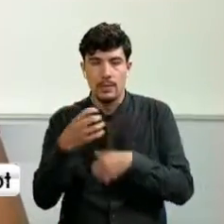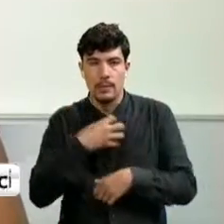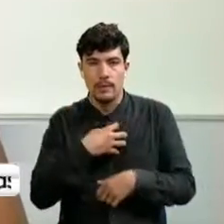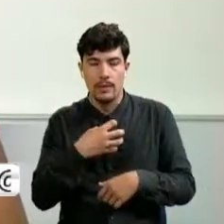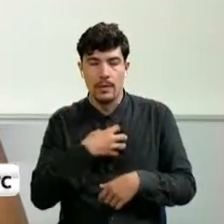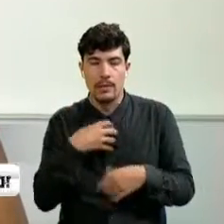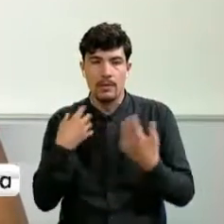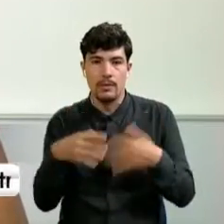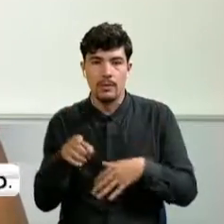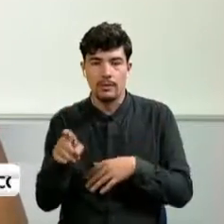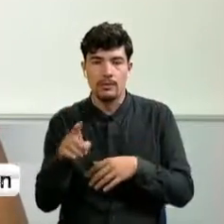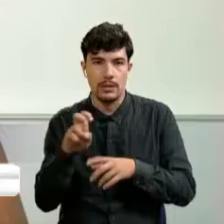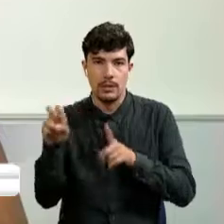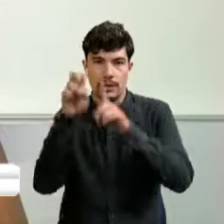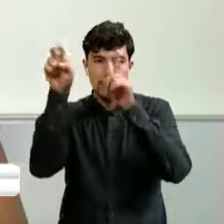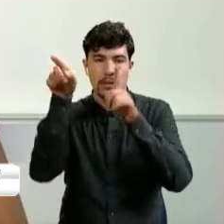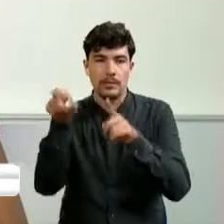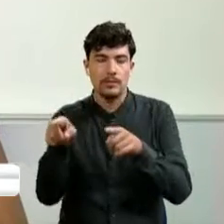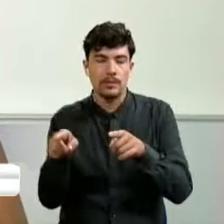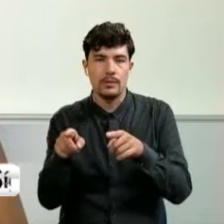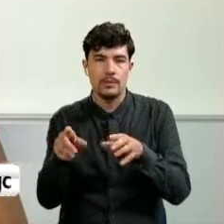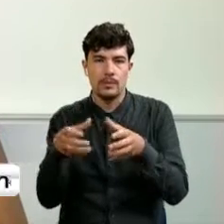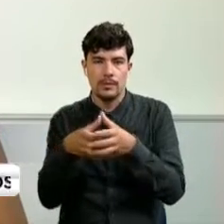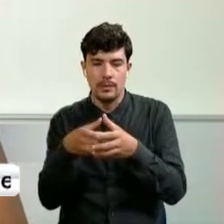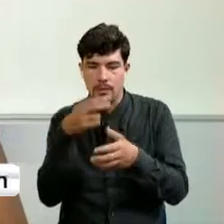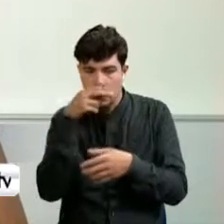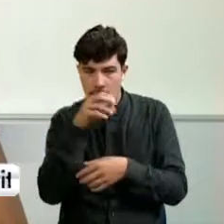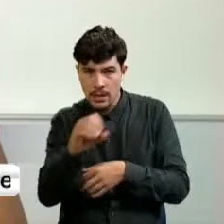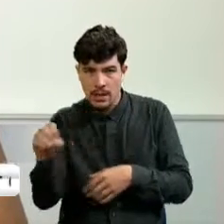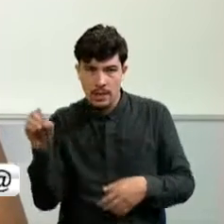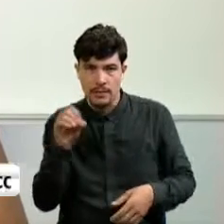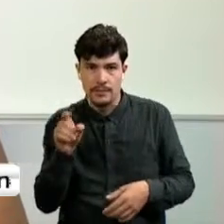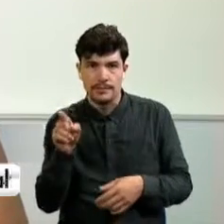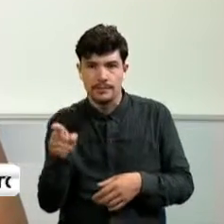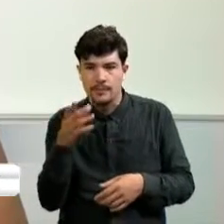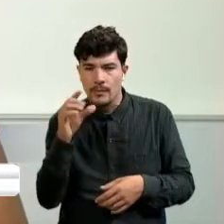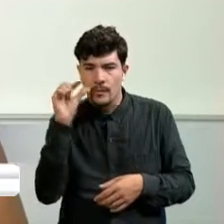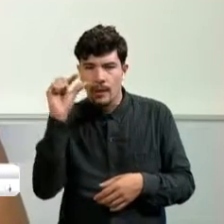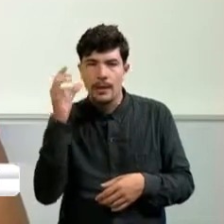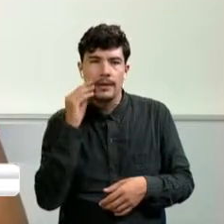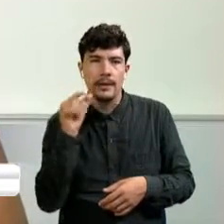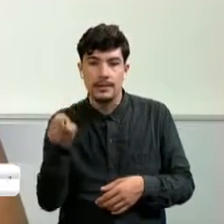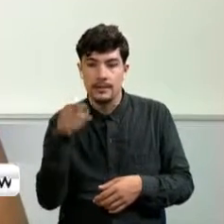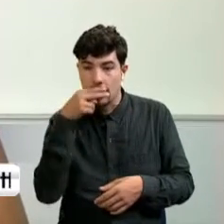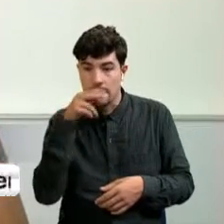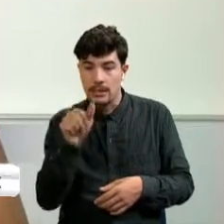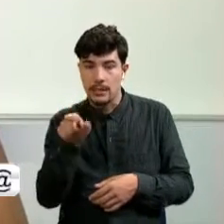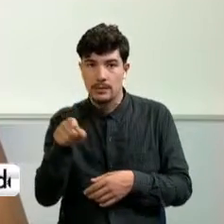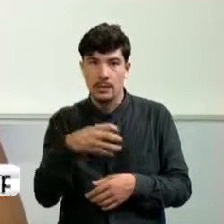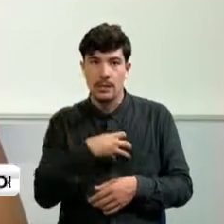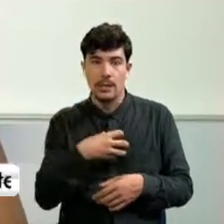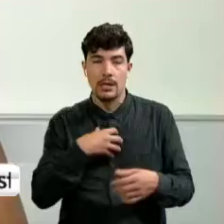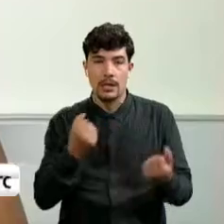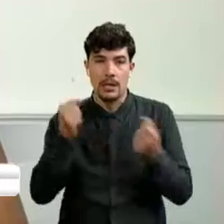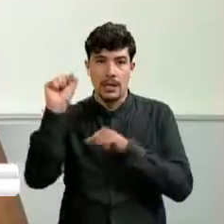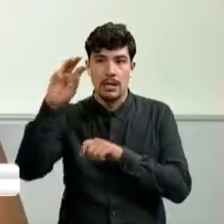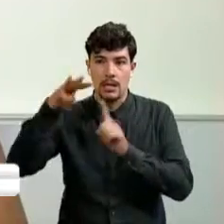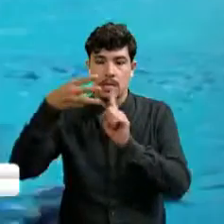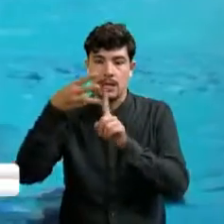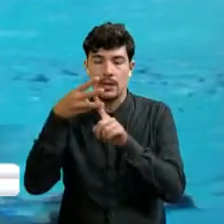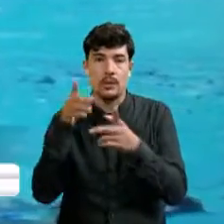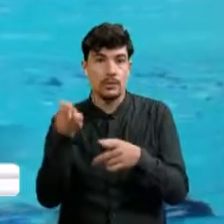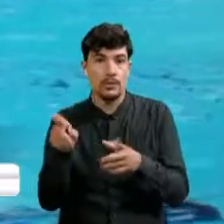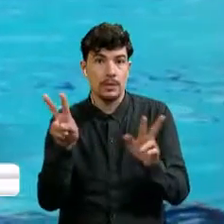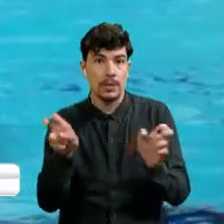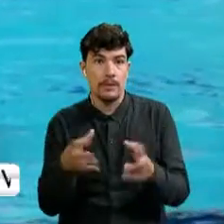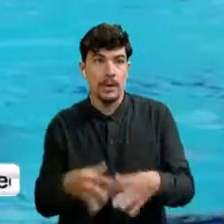de esta modalidad en la categoría infantil novatos las niñas en este campeonato lograron en tercer lugar algo muy